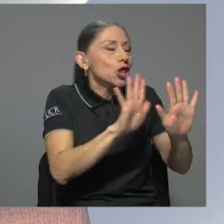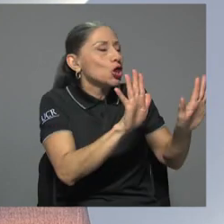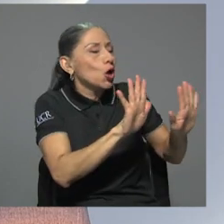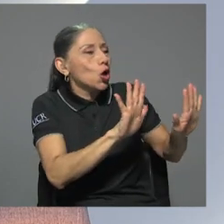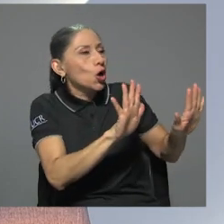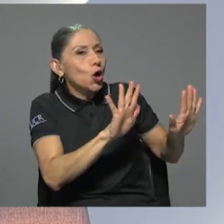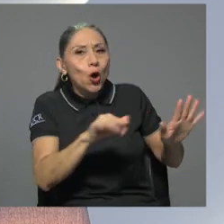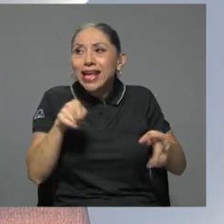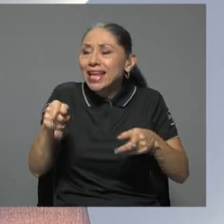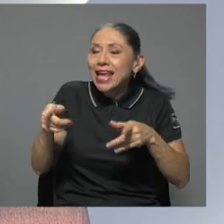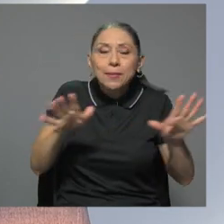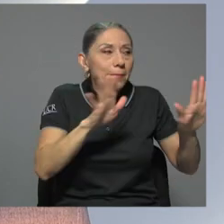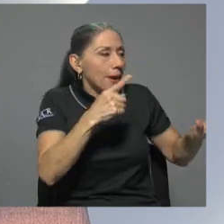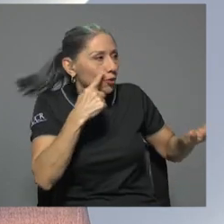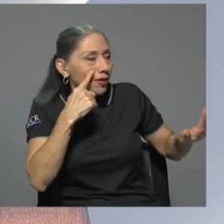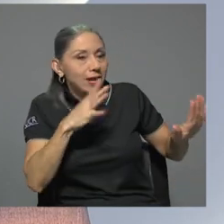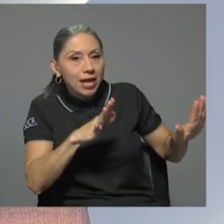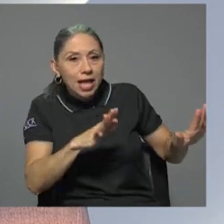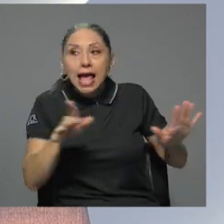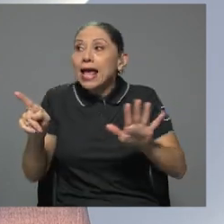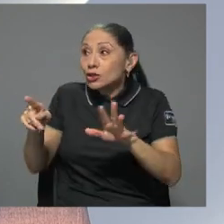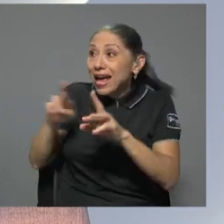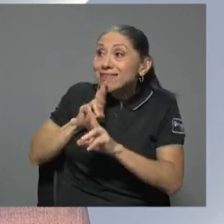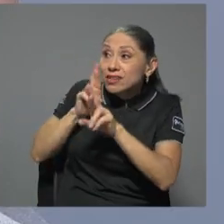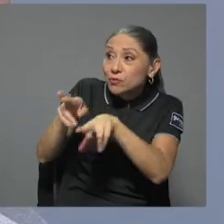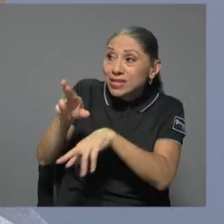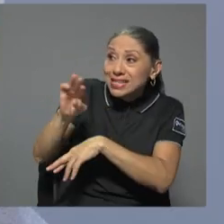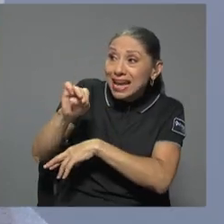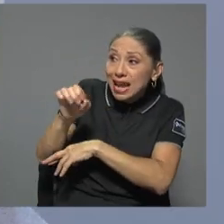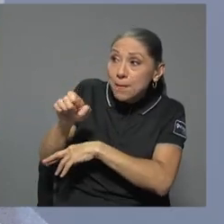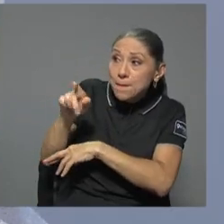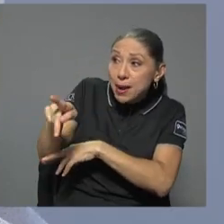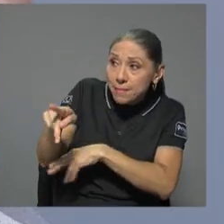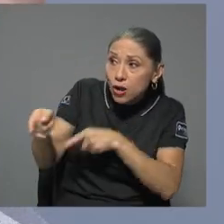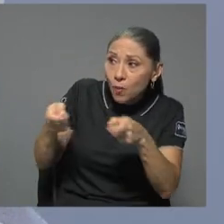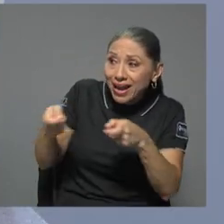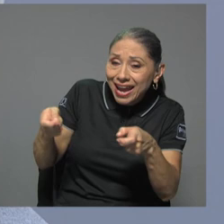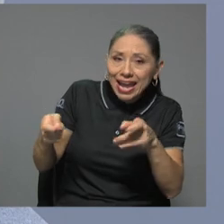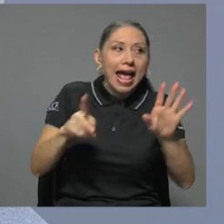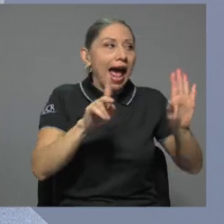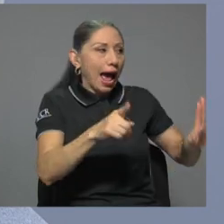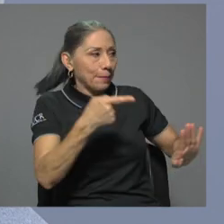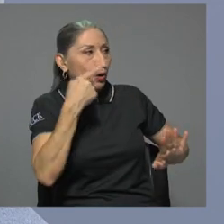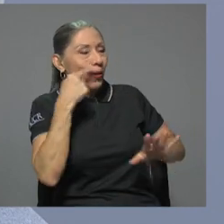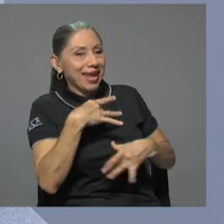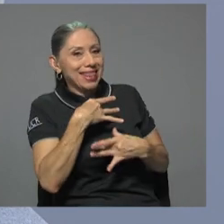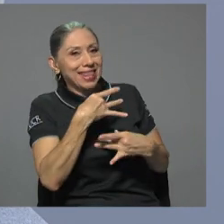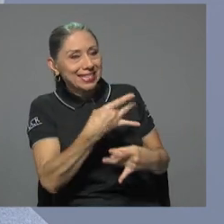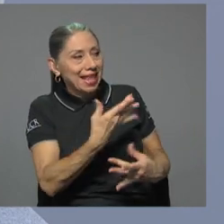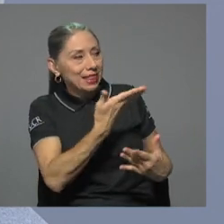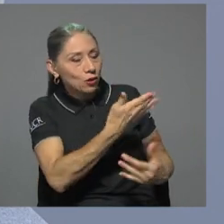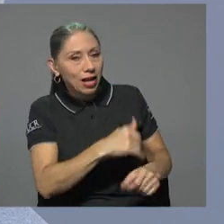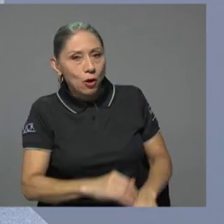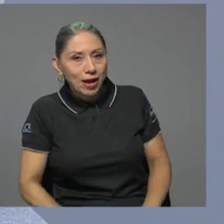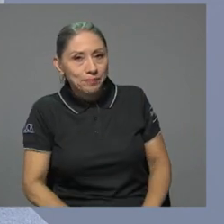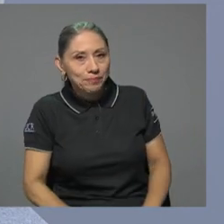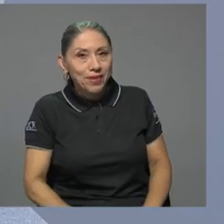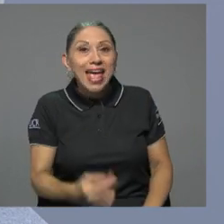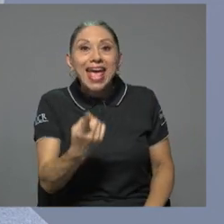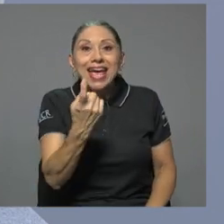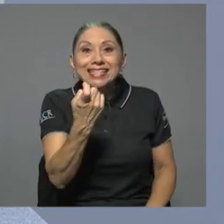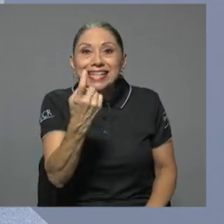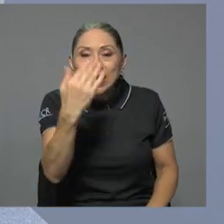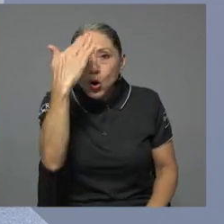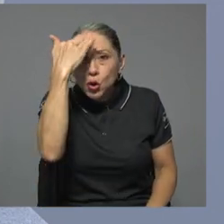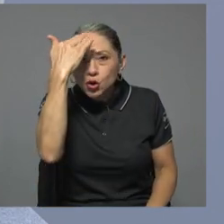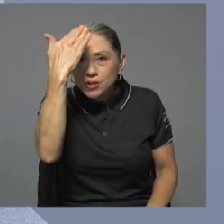este lamento es que sea el pp que lo maneje no vea vea también ve aquí interesante doña laura y el desconocimiento total